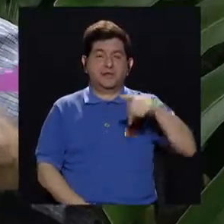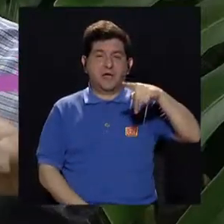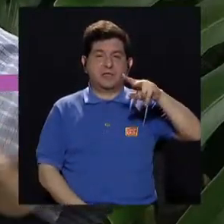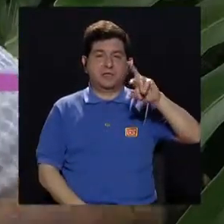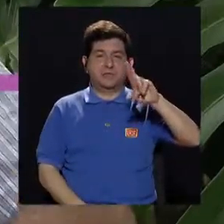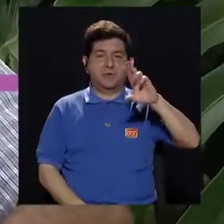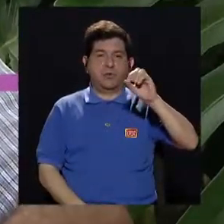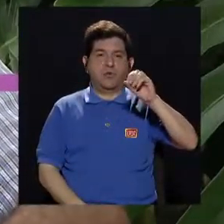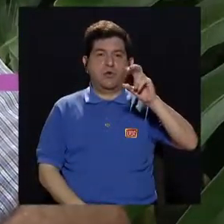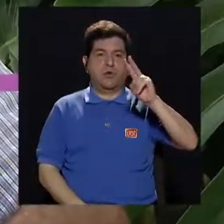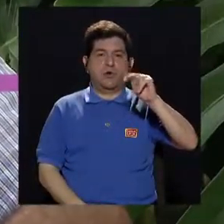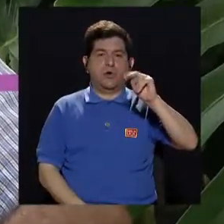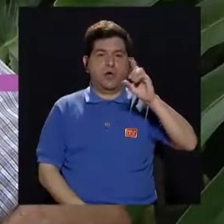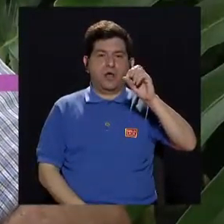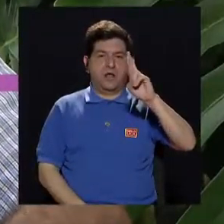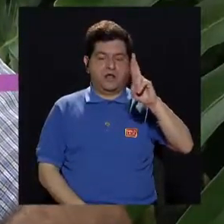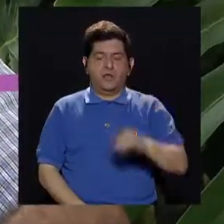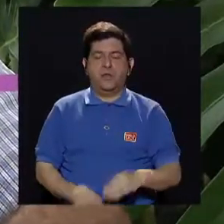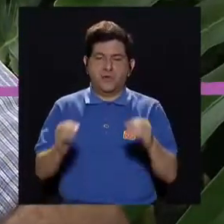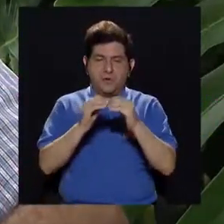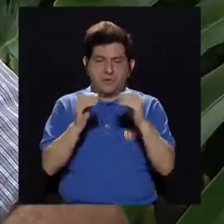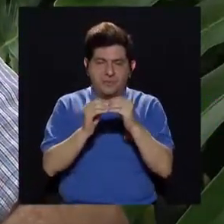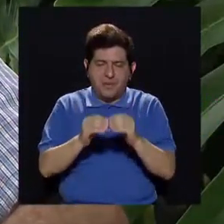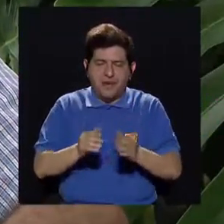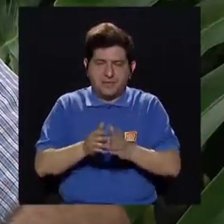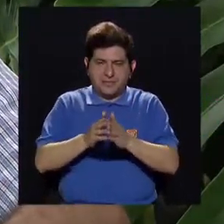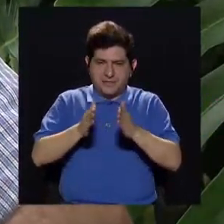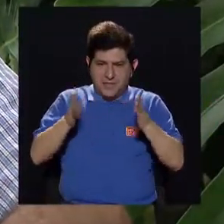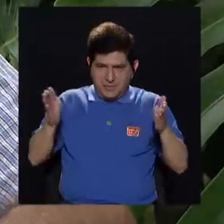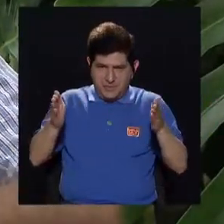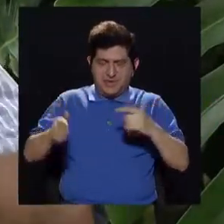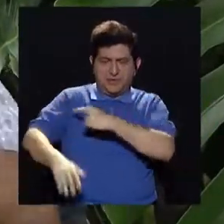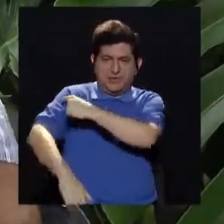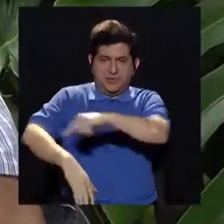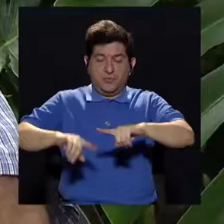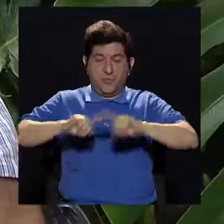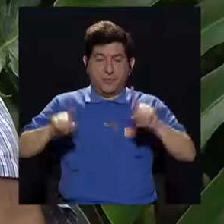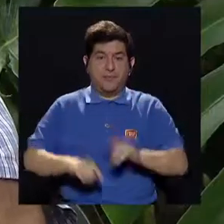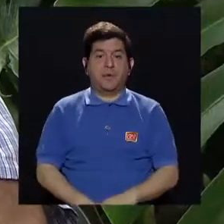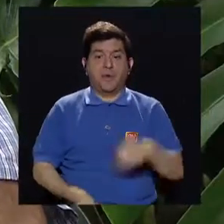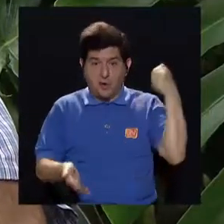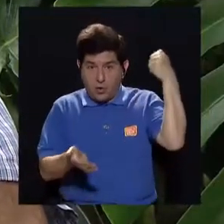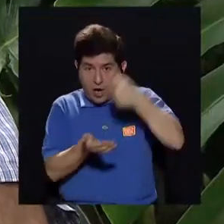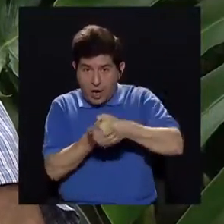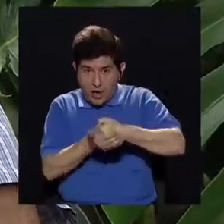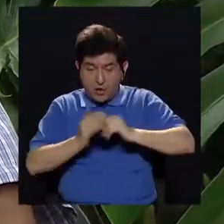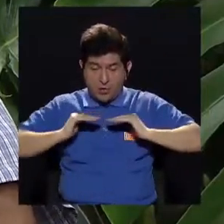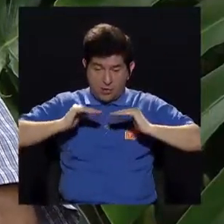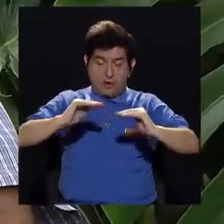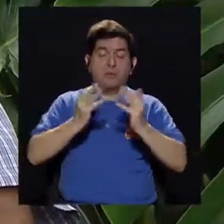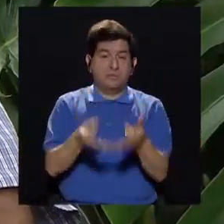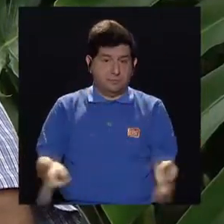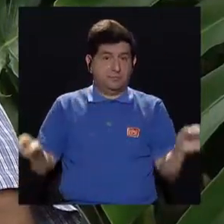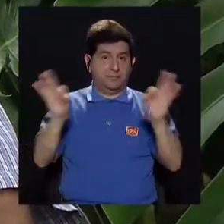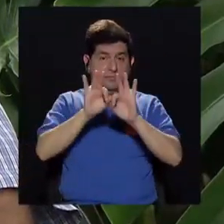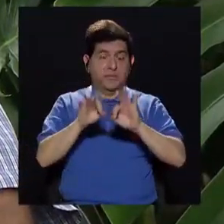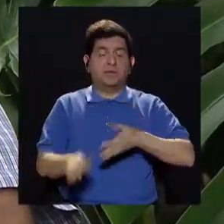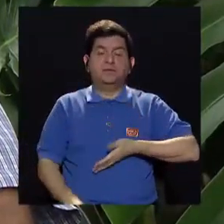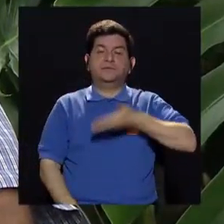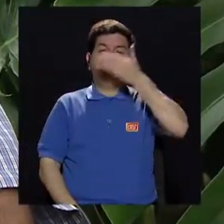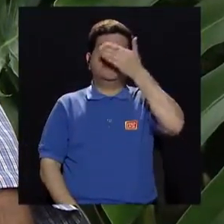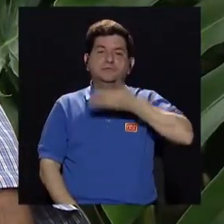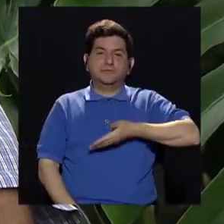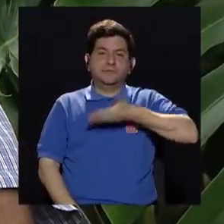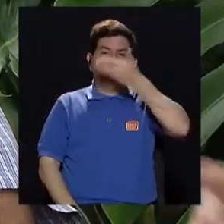brazos por más equilibrio, ¿verdad? Pero digamos, es más biomecánica. Pero es más importante el impacto con el piso, que la gente aprenda. Luego la respiración es